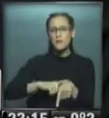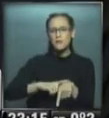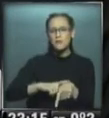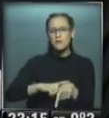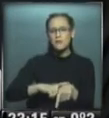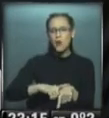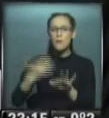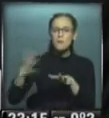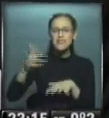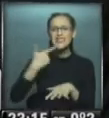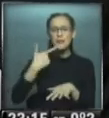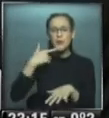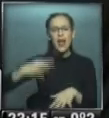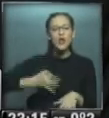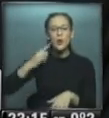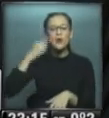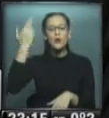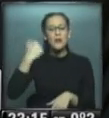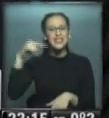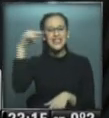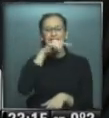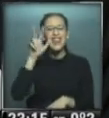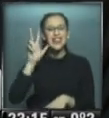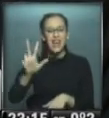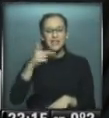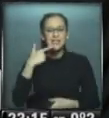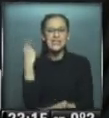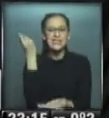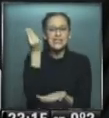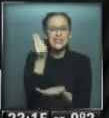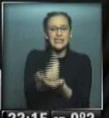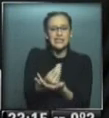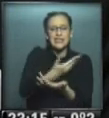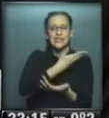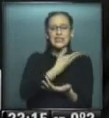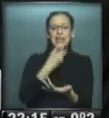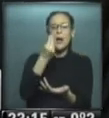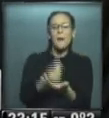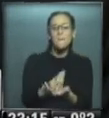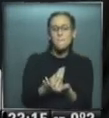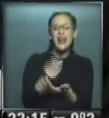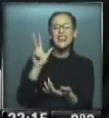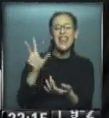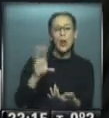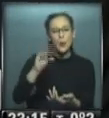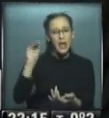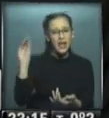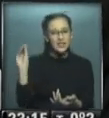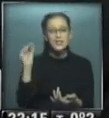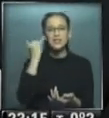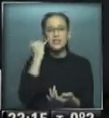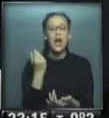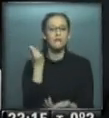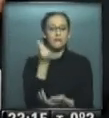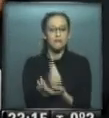acá en septiembre del año 73, nuestro máximo líder tuvo tercera vez que fue candidato a